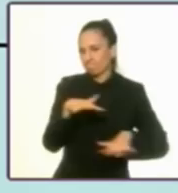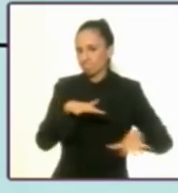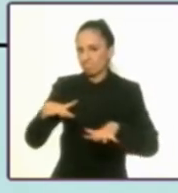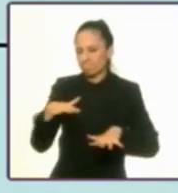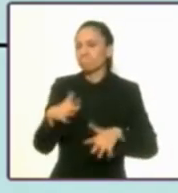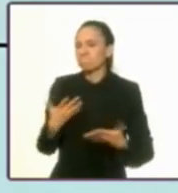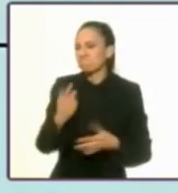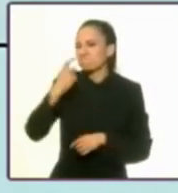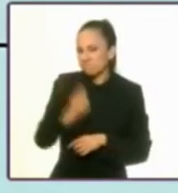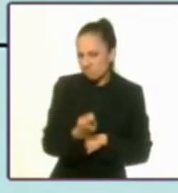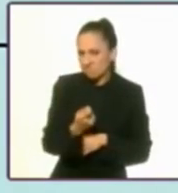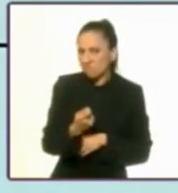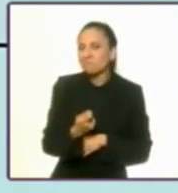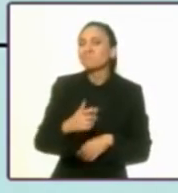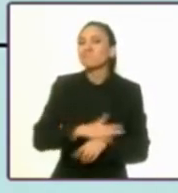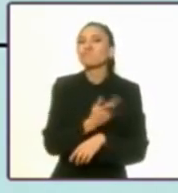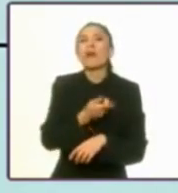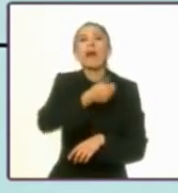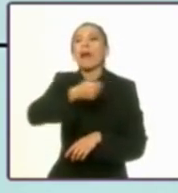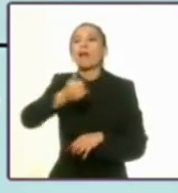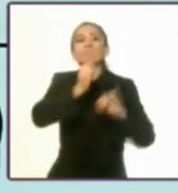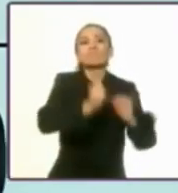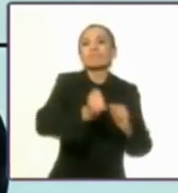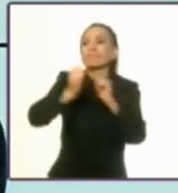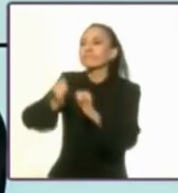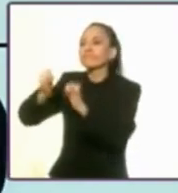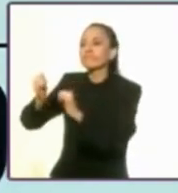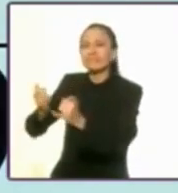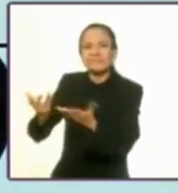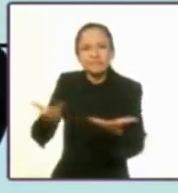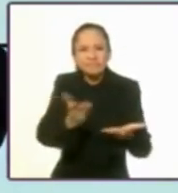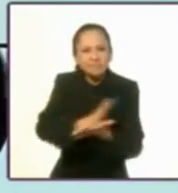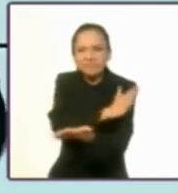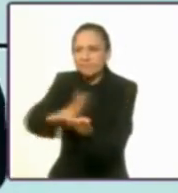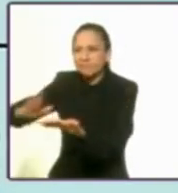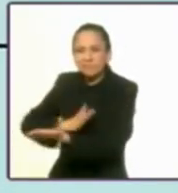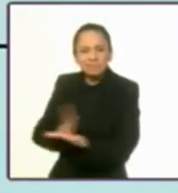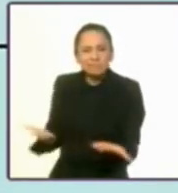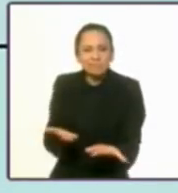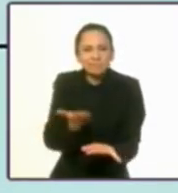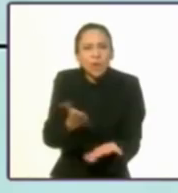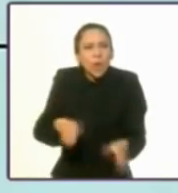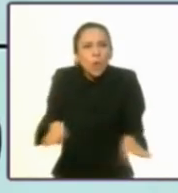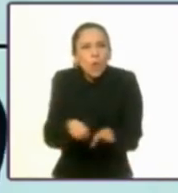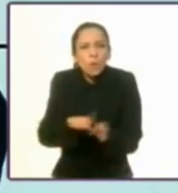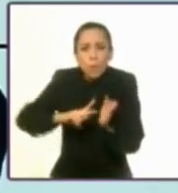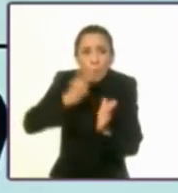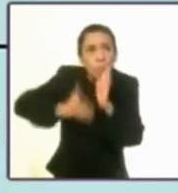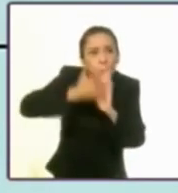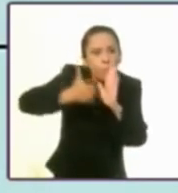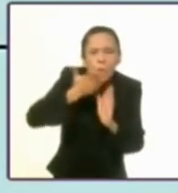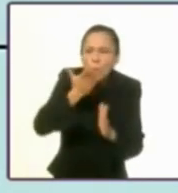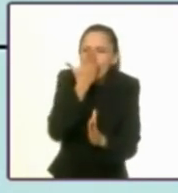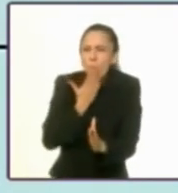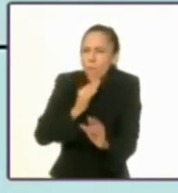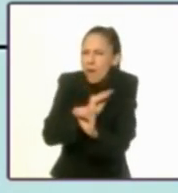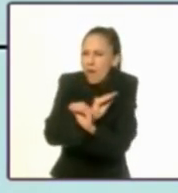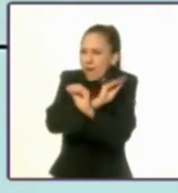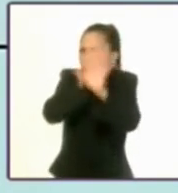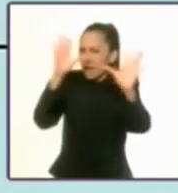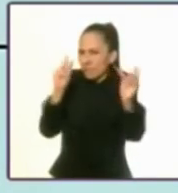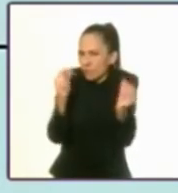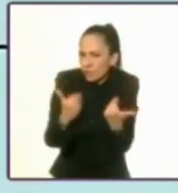la individualización no hay claridad sobre el proceso de reconstrucción hay una